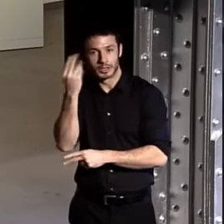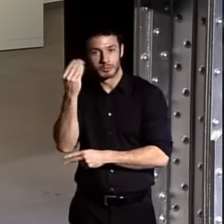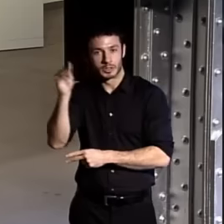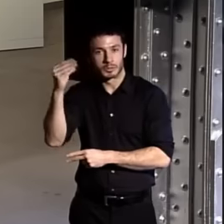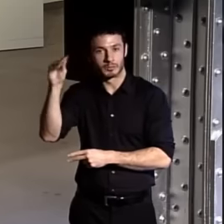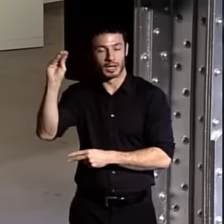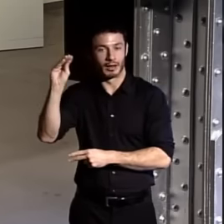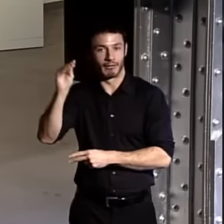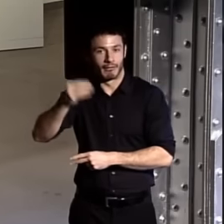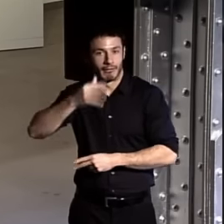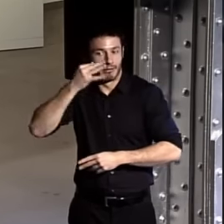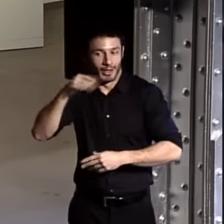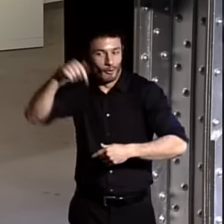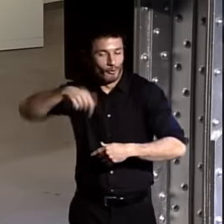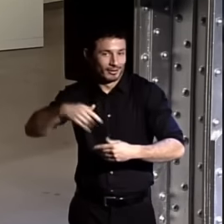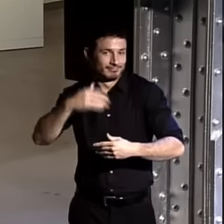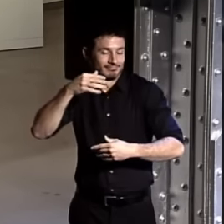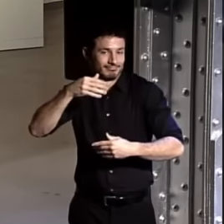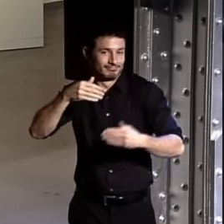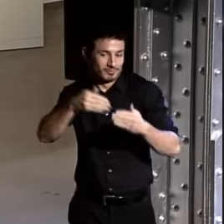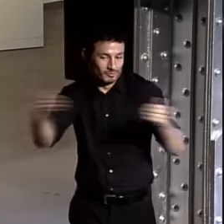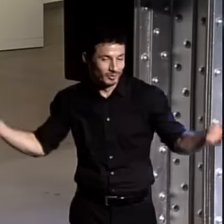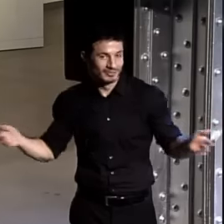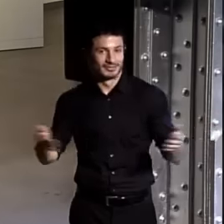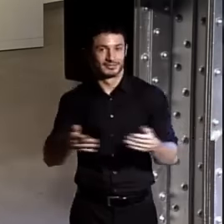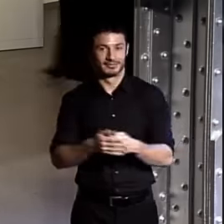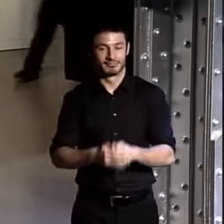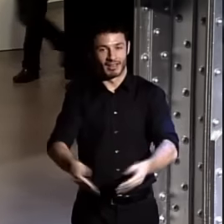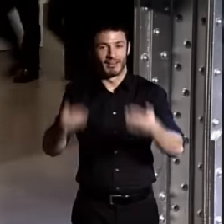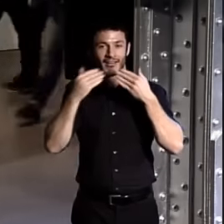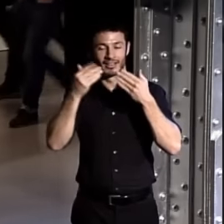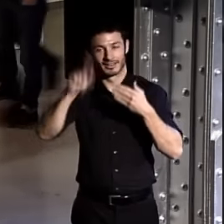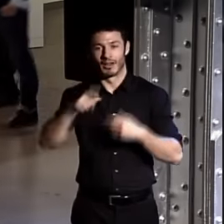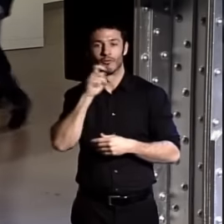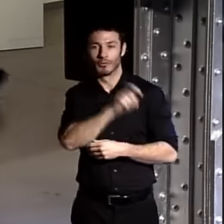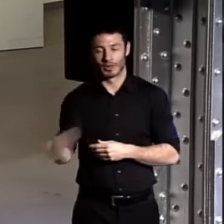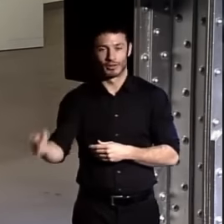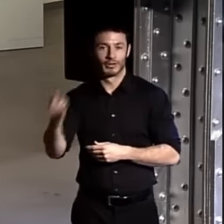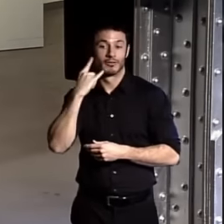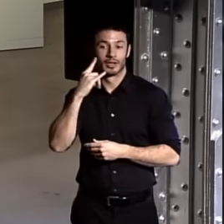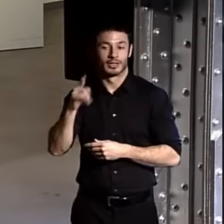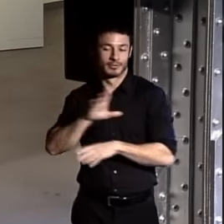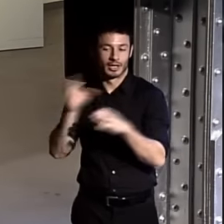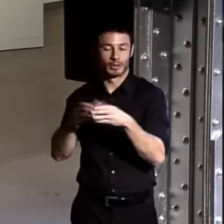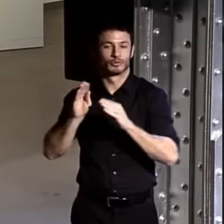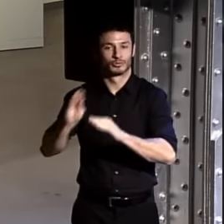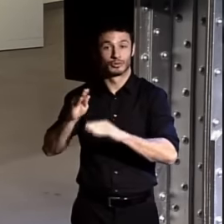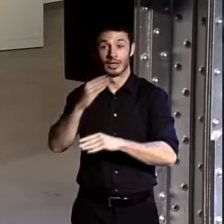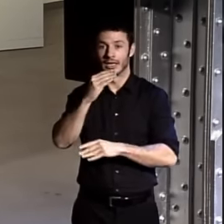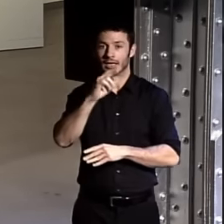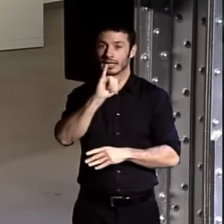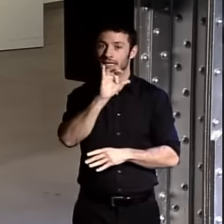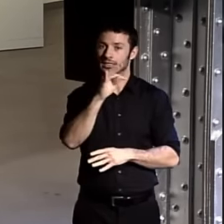la realidad la tenemos hoy eh mi agradecimiento fundamental para la fundación y para su equipo Cristina ha sido una coordinadora estupenda